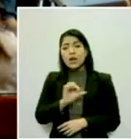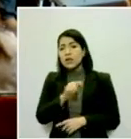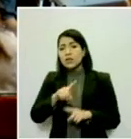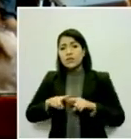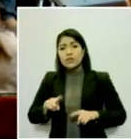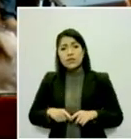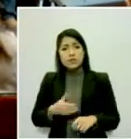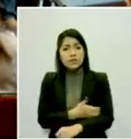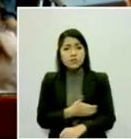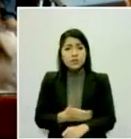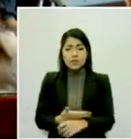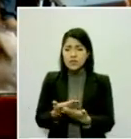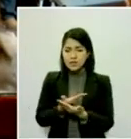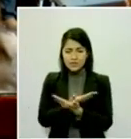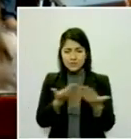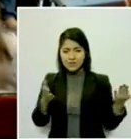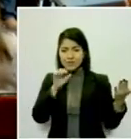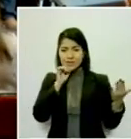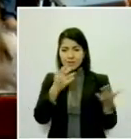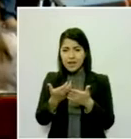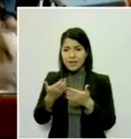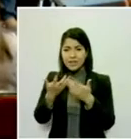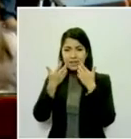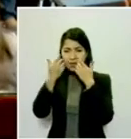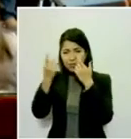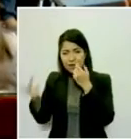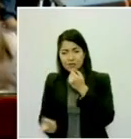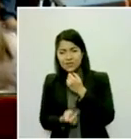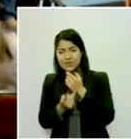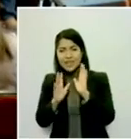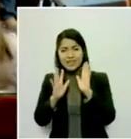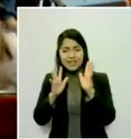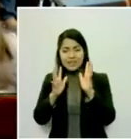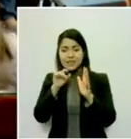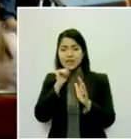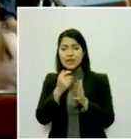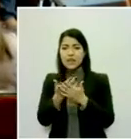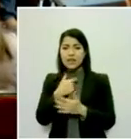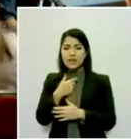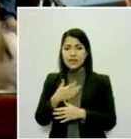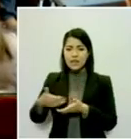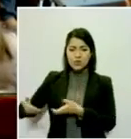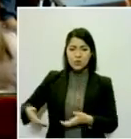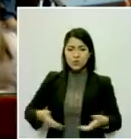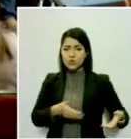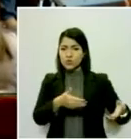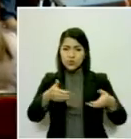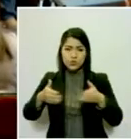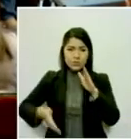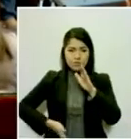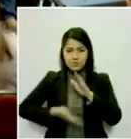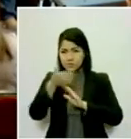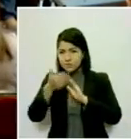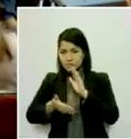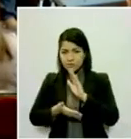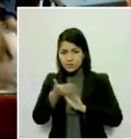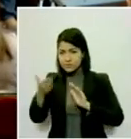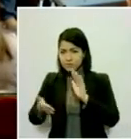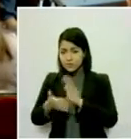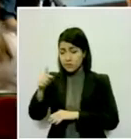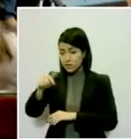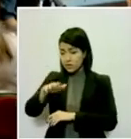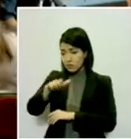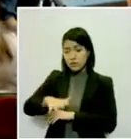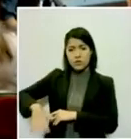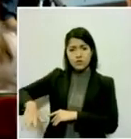compañeros de los medios, sí, preguntarle, desde hace rato quería preguntarle, gobernador, nos habla de la construcción de las carreteras en Michoacán. Sin